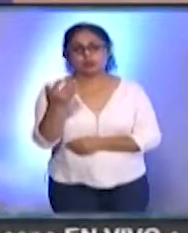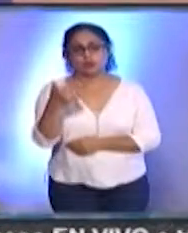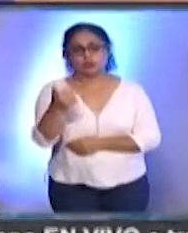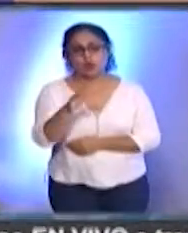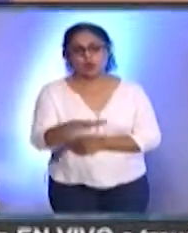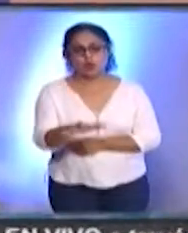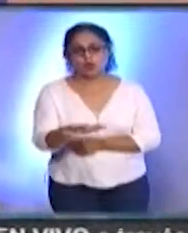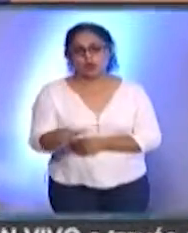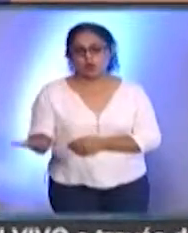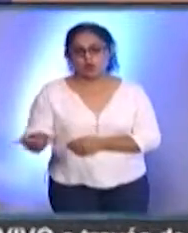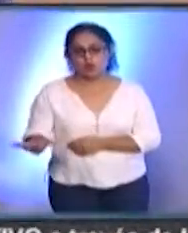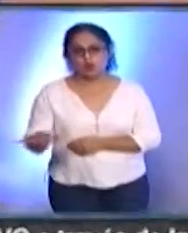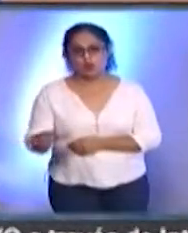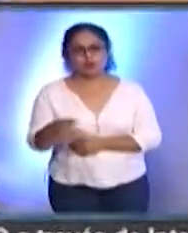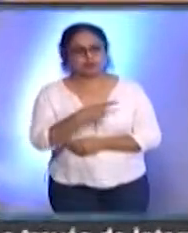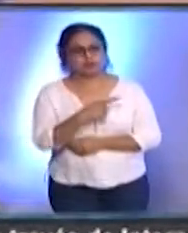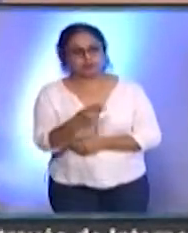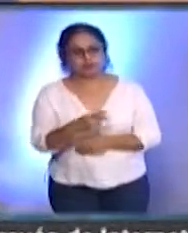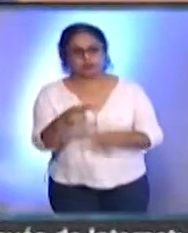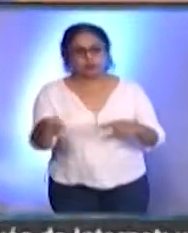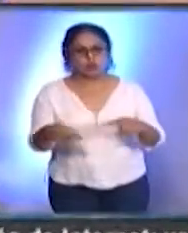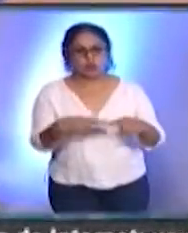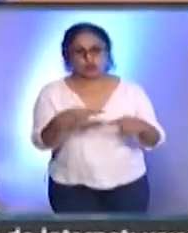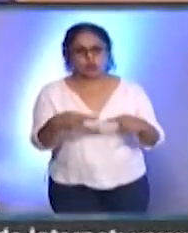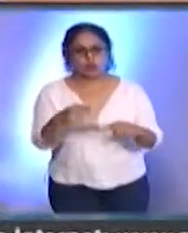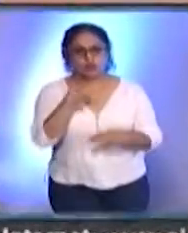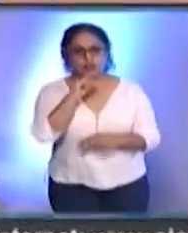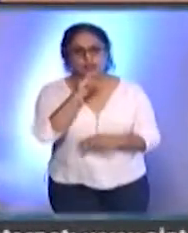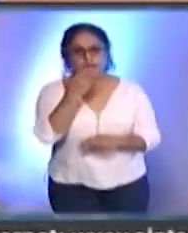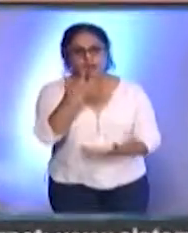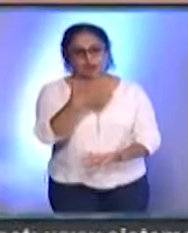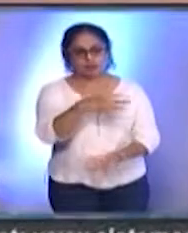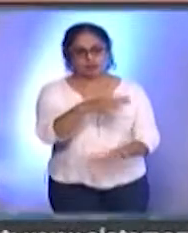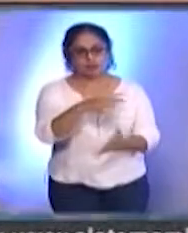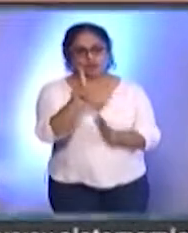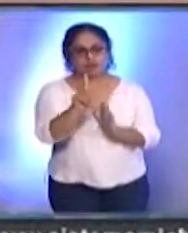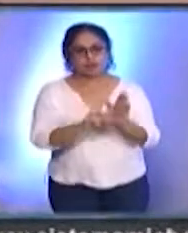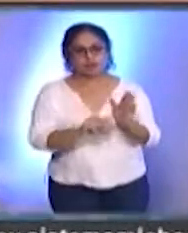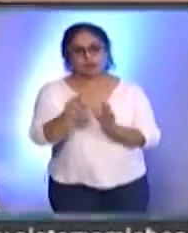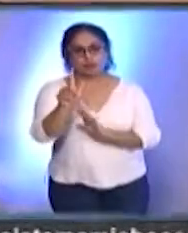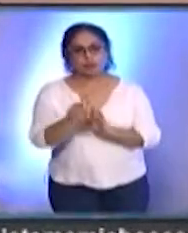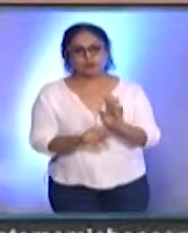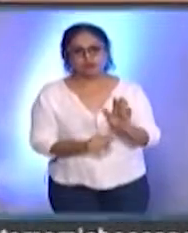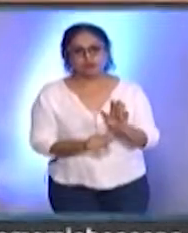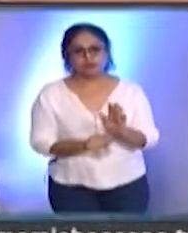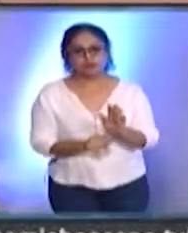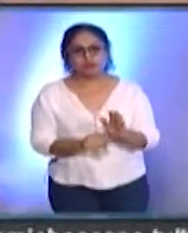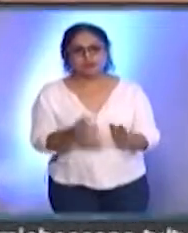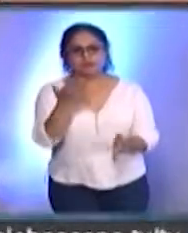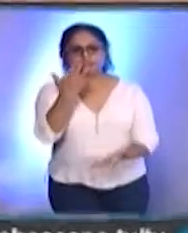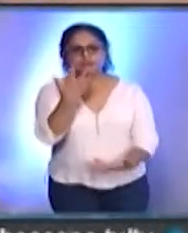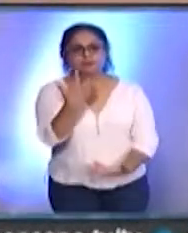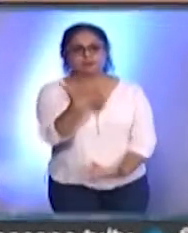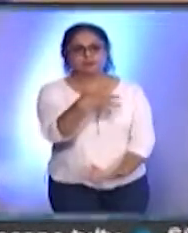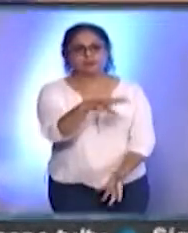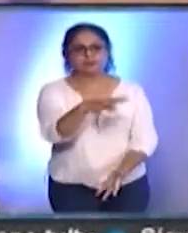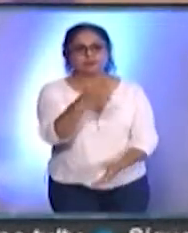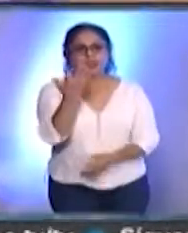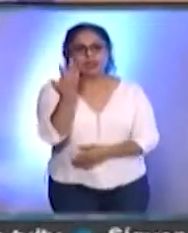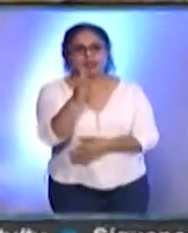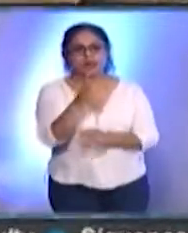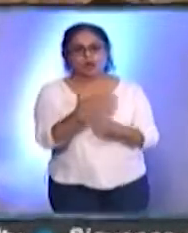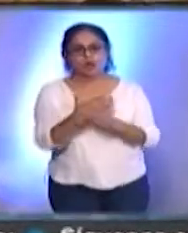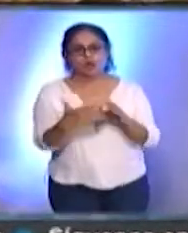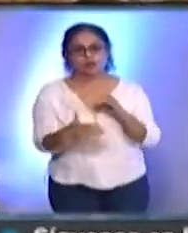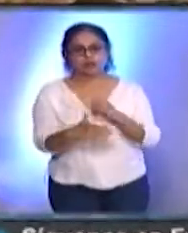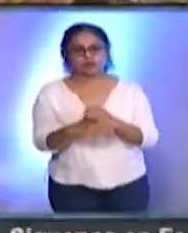y zonas del área rural y consta de un apoyo alimentario cada mes que consiste en una despensa con 10 productos de